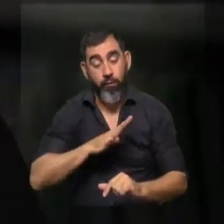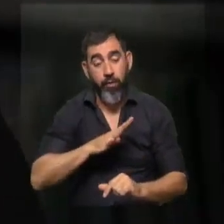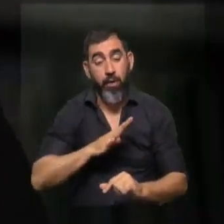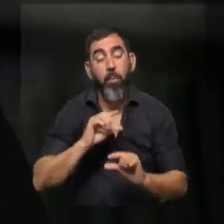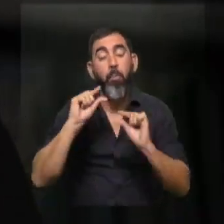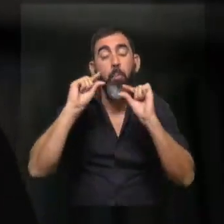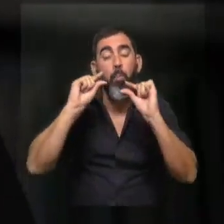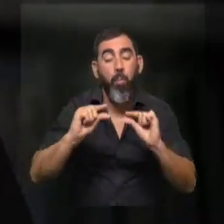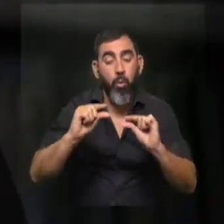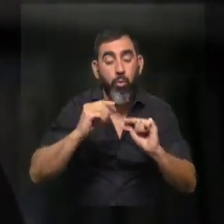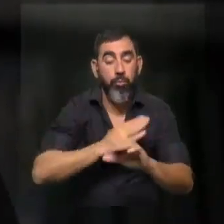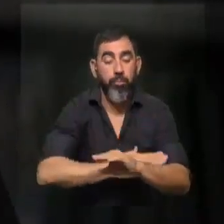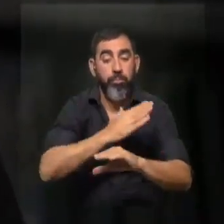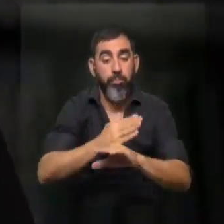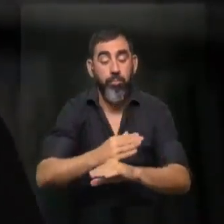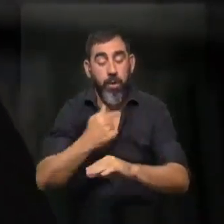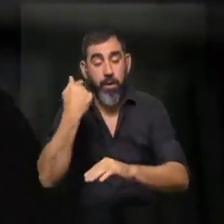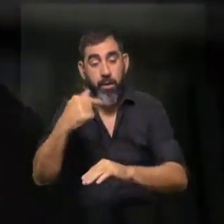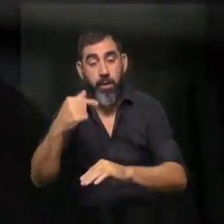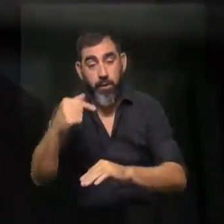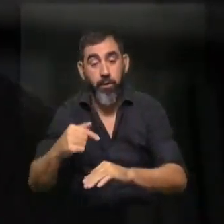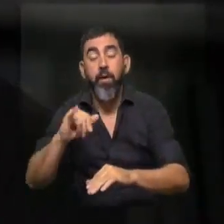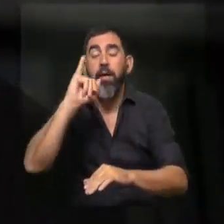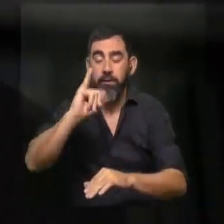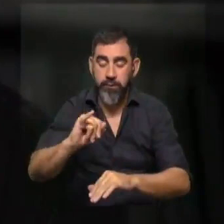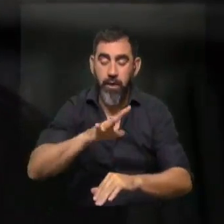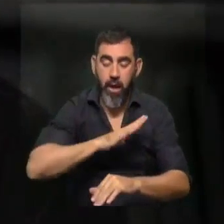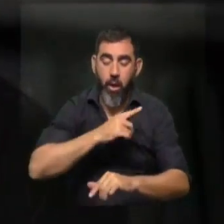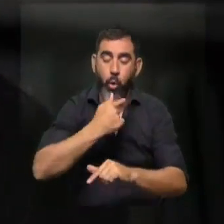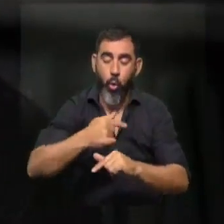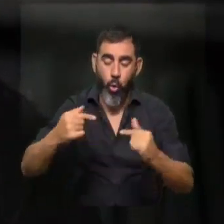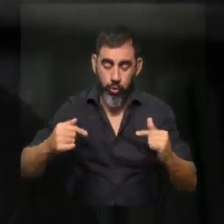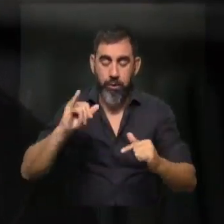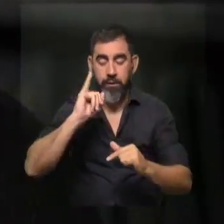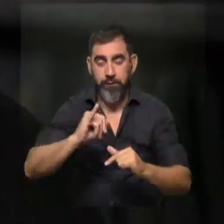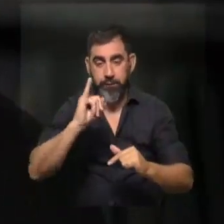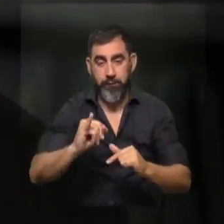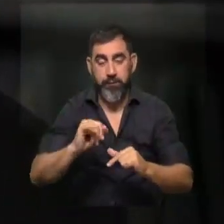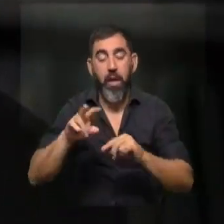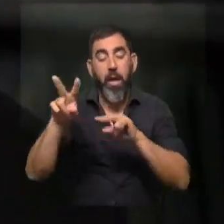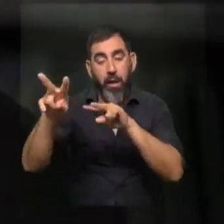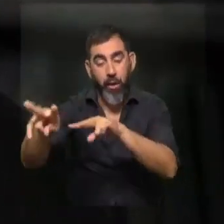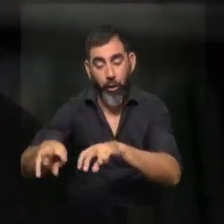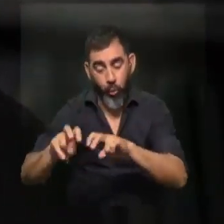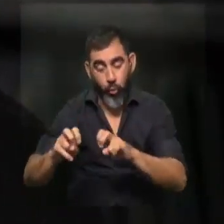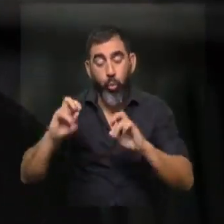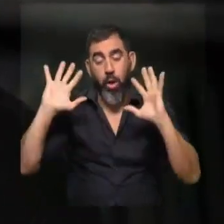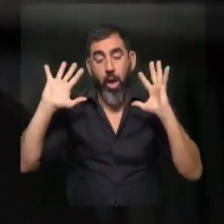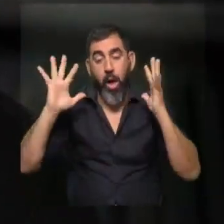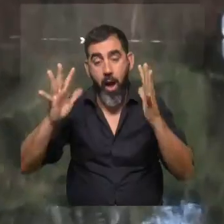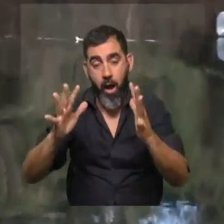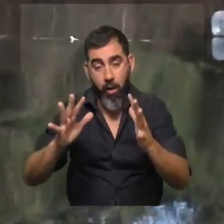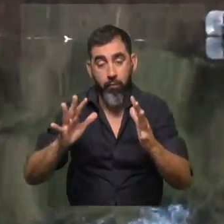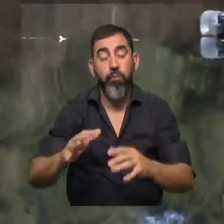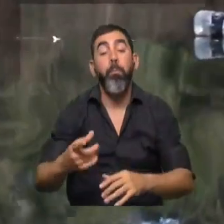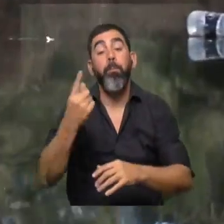bajo nivel de impacto. ¿Qué quiere decir con esto? No es que no tenga sus impactos, el río Queguay tiene agricultura, tiene forestación, ocurren ciertos